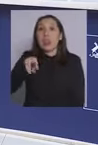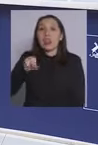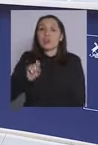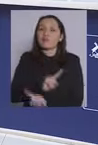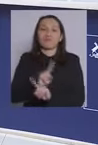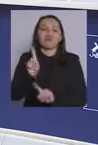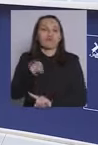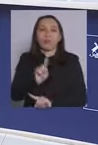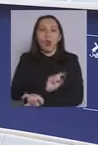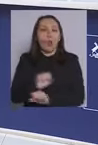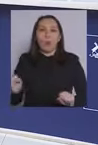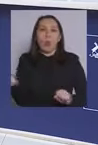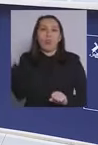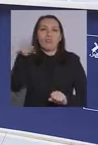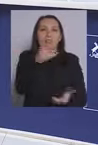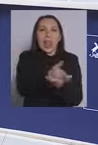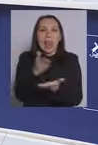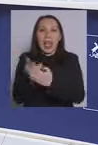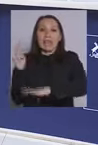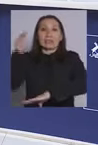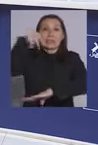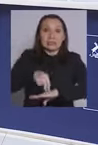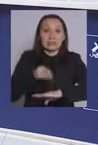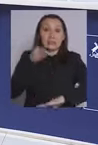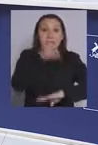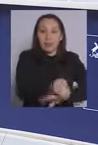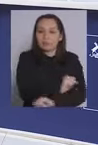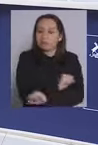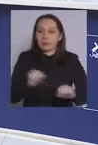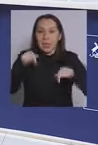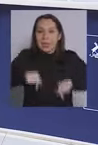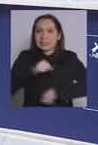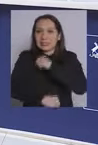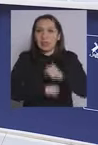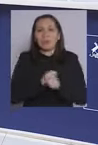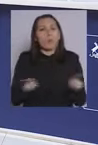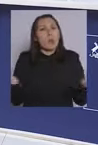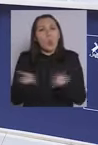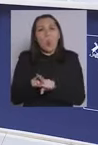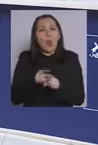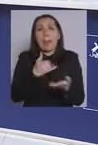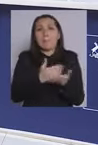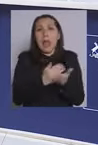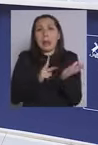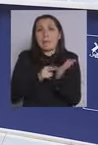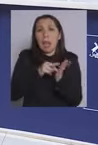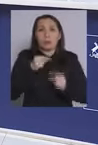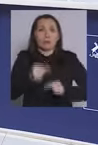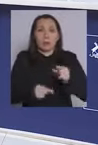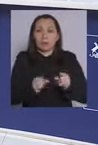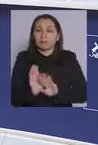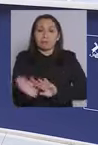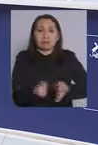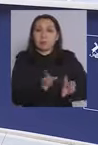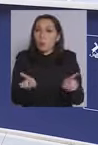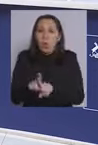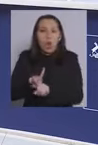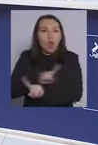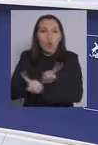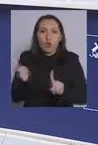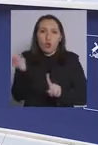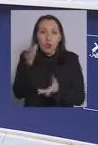descartaron volver a clases presenciales durante todo este año a pesar del plan paso a paso. Y lo otro, ministro,